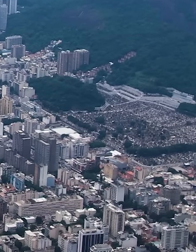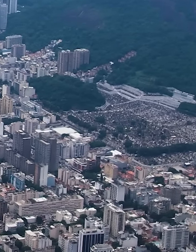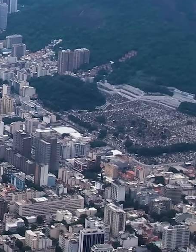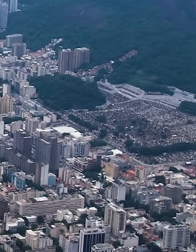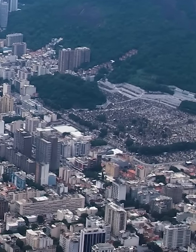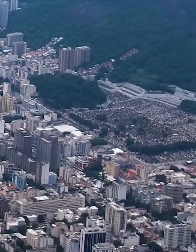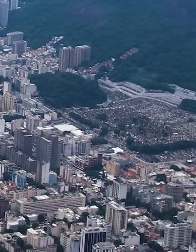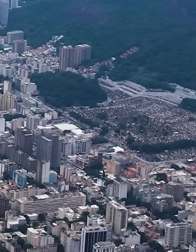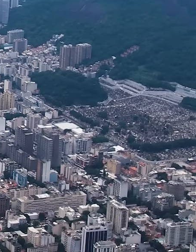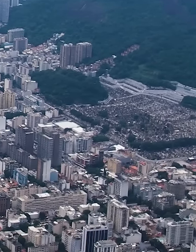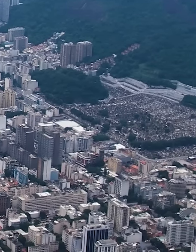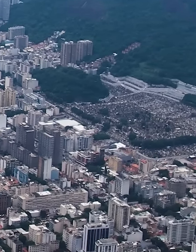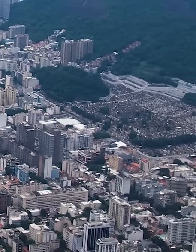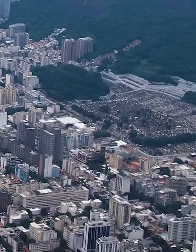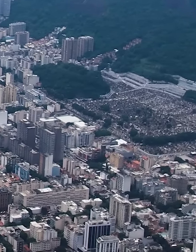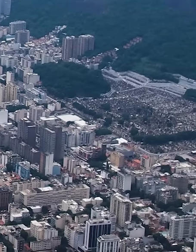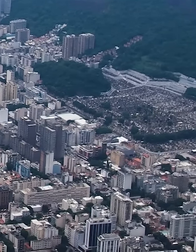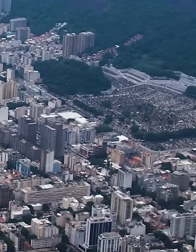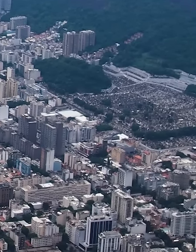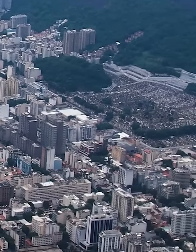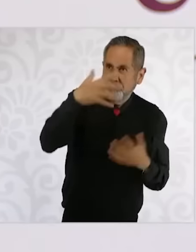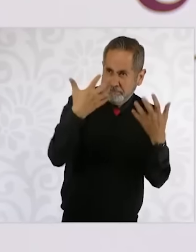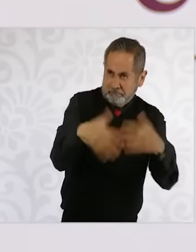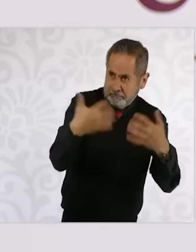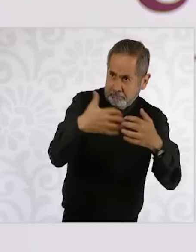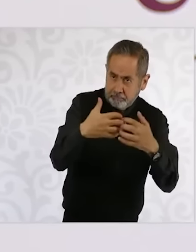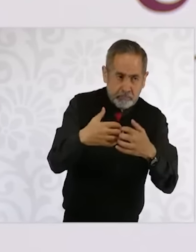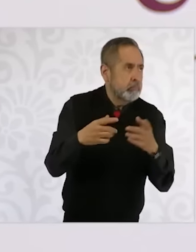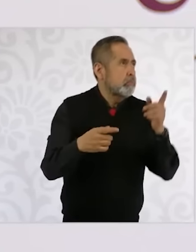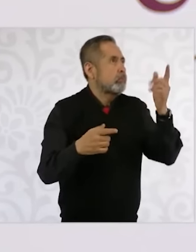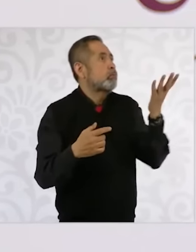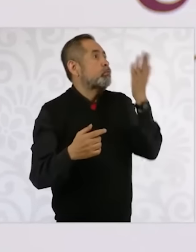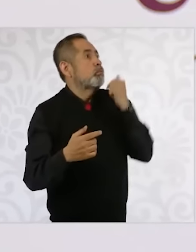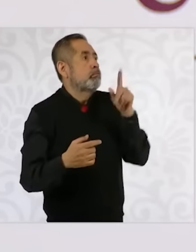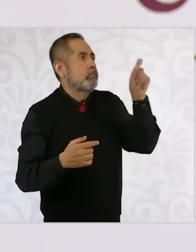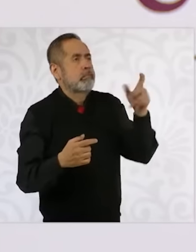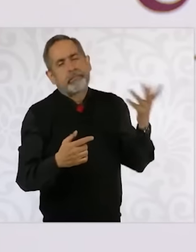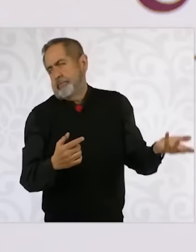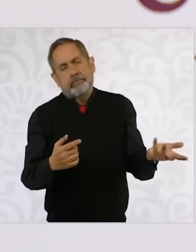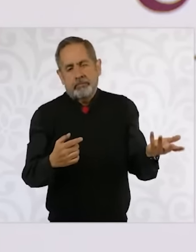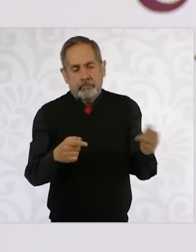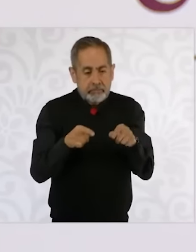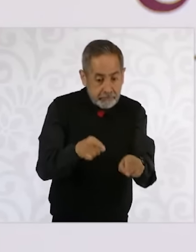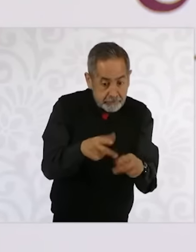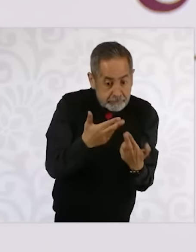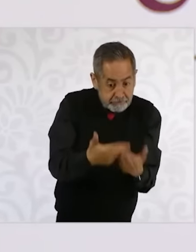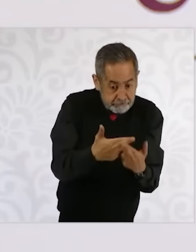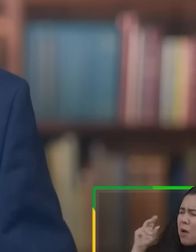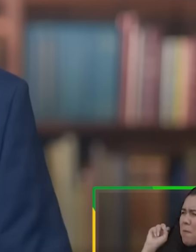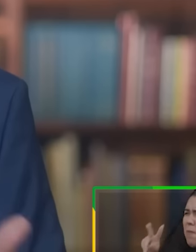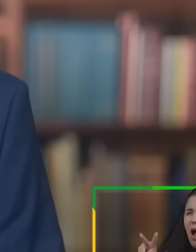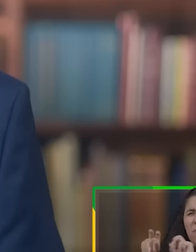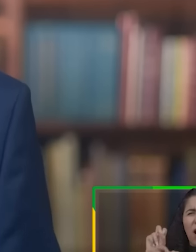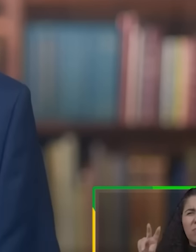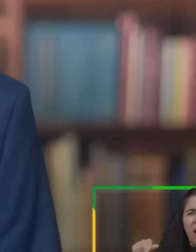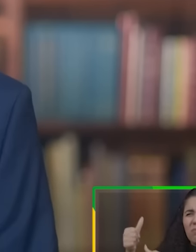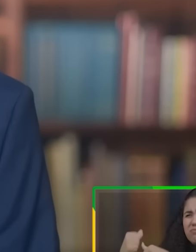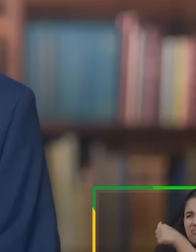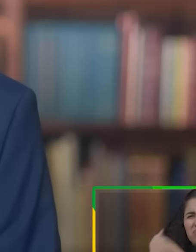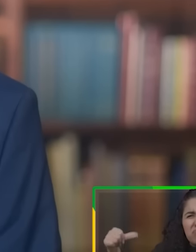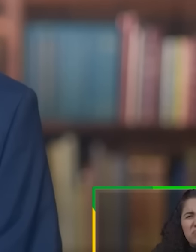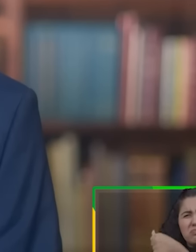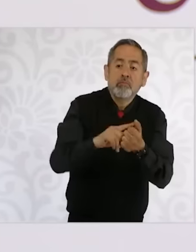México estará representado por su presidenta Claudia Sheinbaum, quien ha sido invitada directamente por el presidente brasileño, Luis Inacio